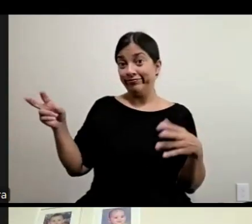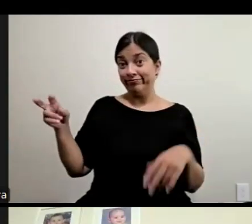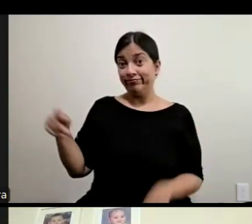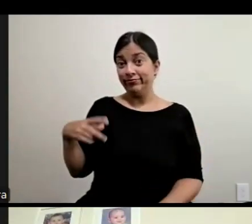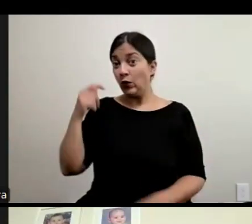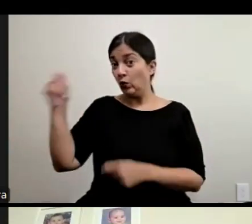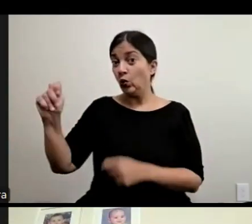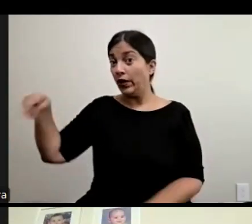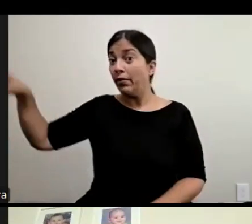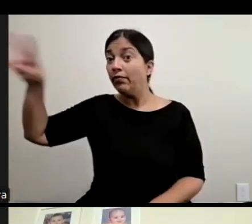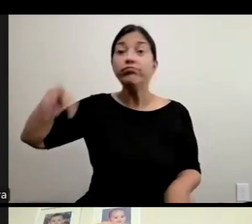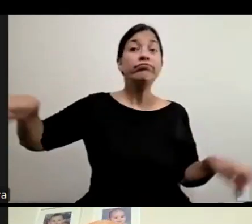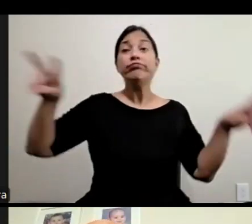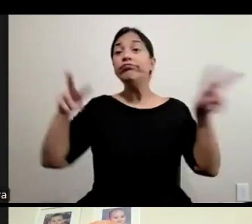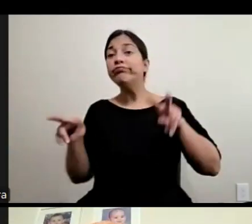hay temas.